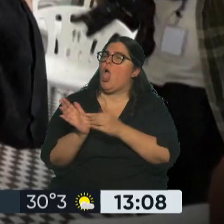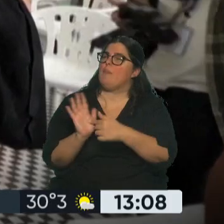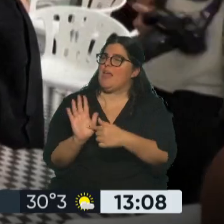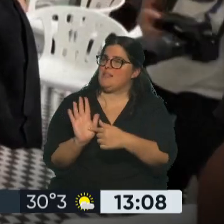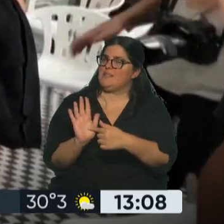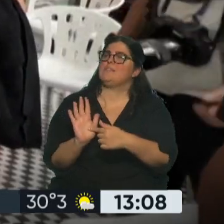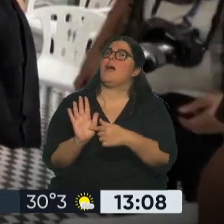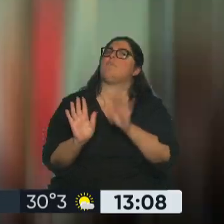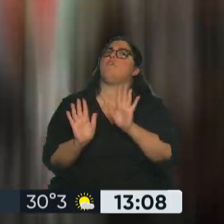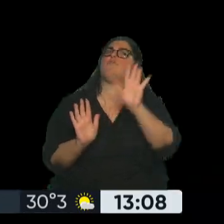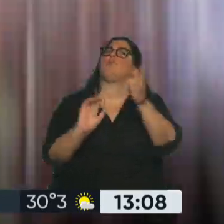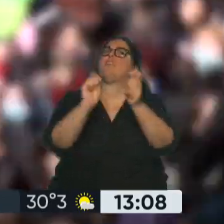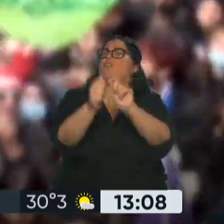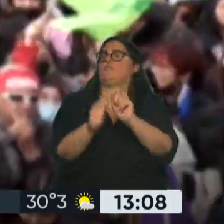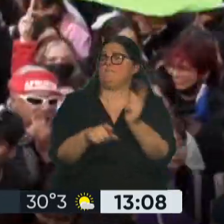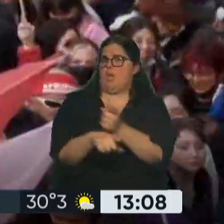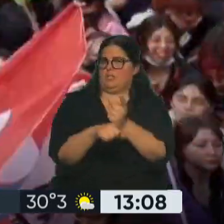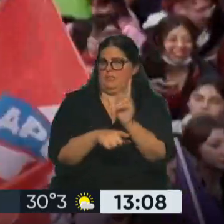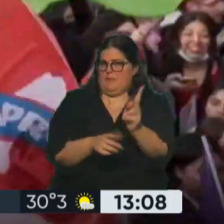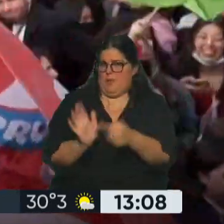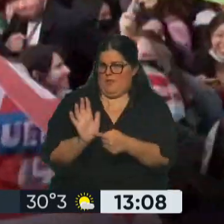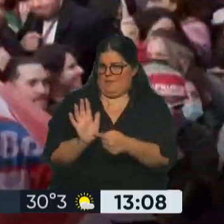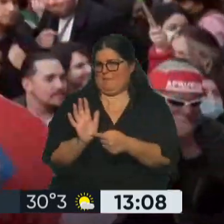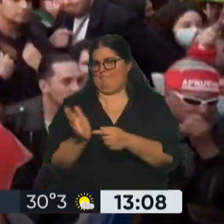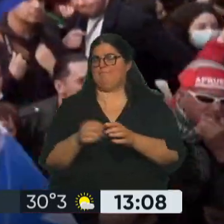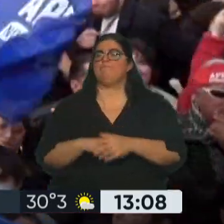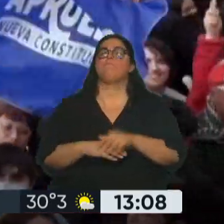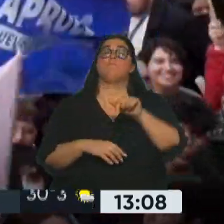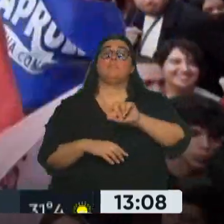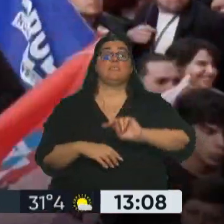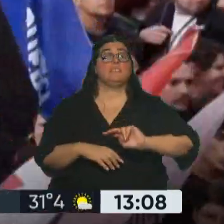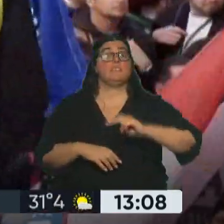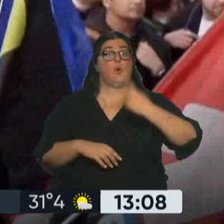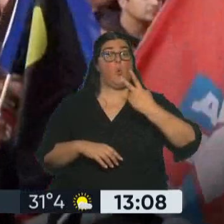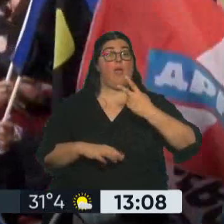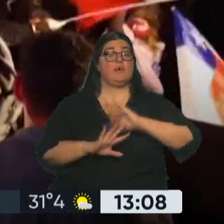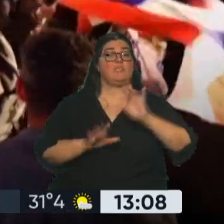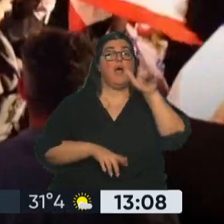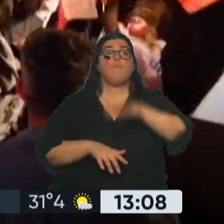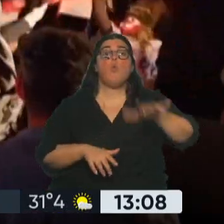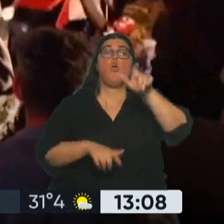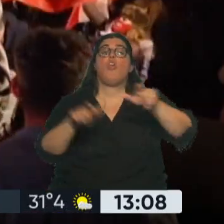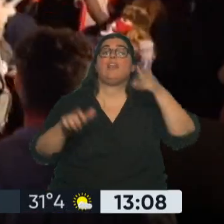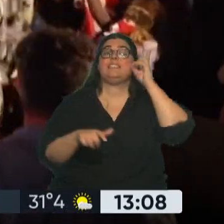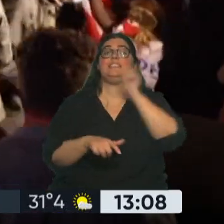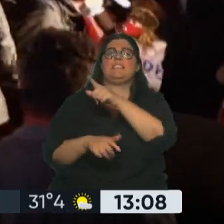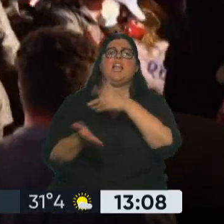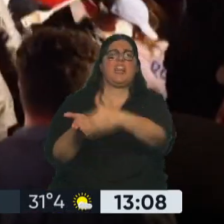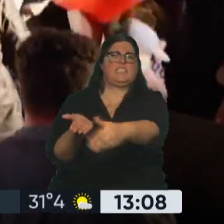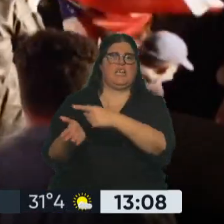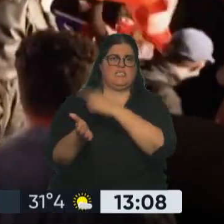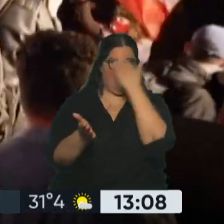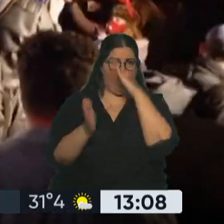inhabilitante de futuras transformaciones. Esta es la segunda vez que el electorado del país trasandino rechaza una propuesta